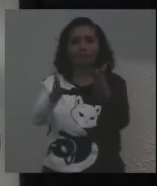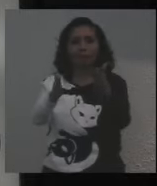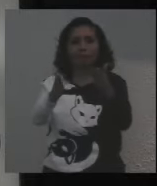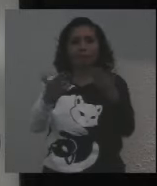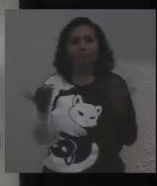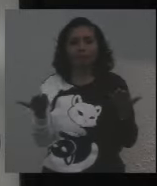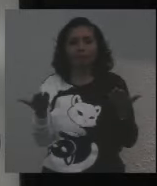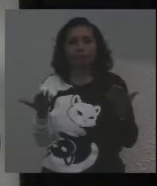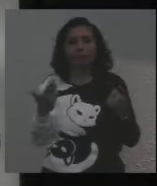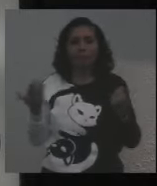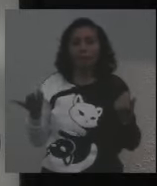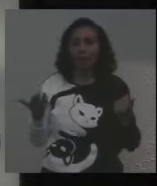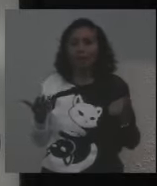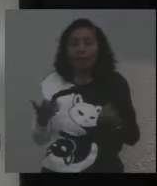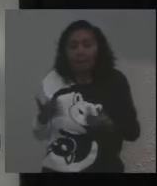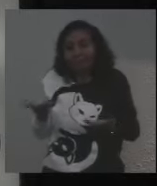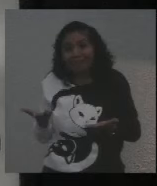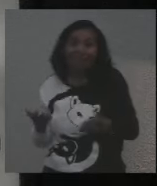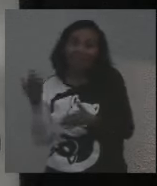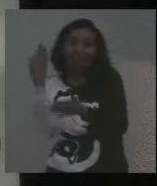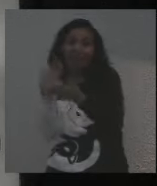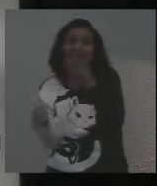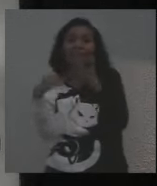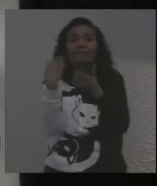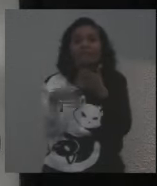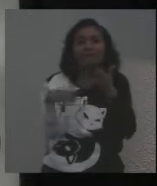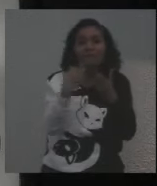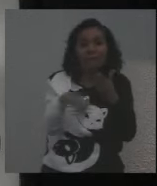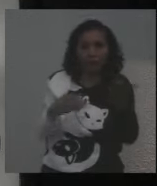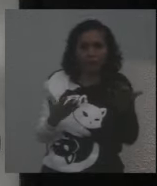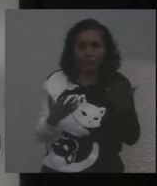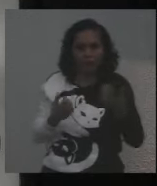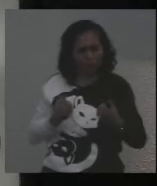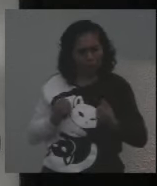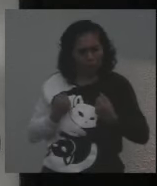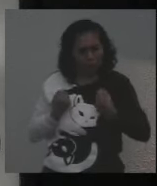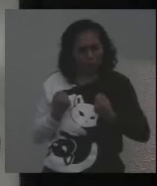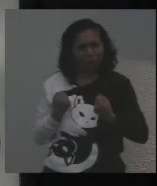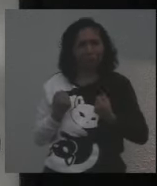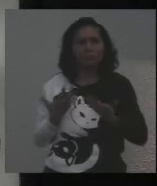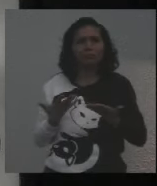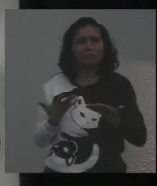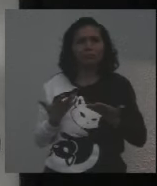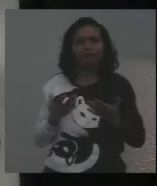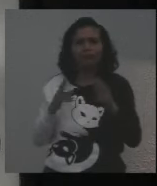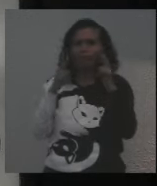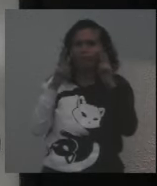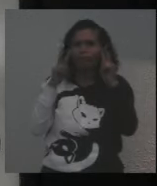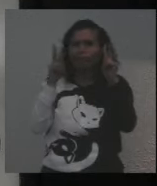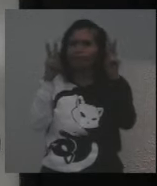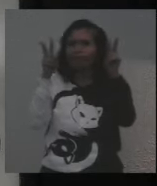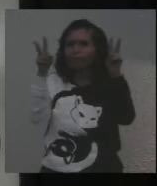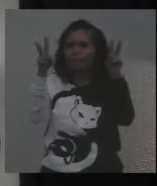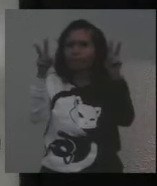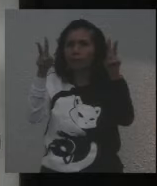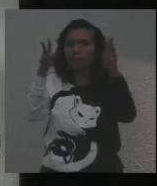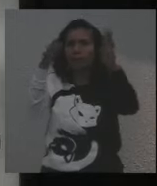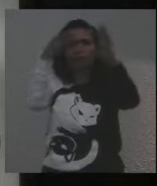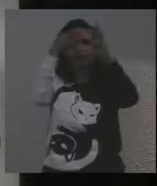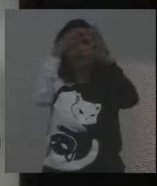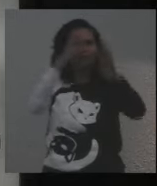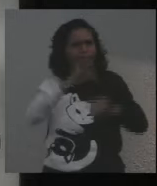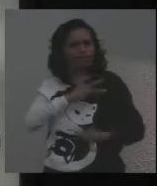también que nos falta por recorrer un espíritu sin duda alguna visionario para forjar un